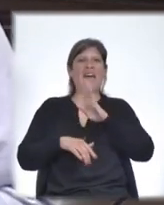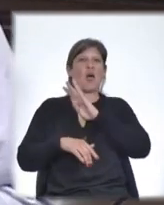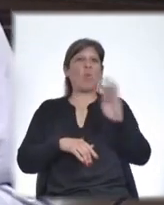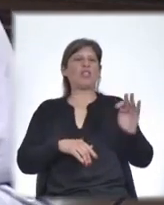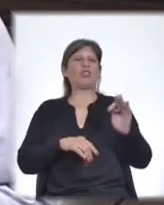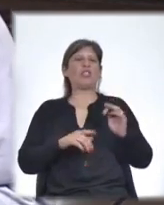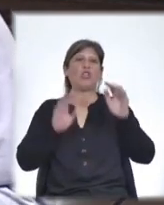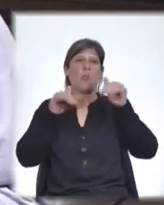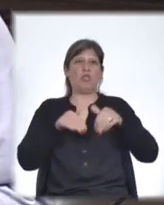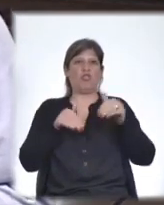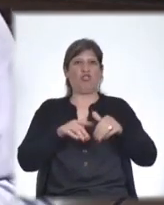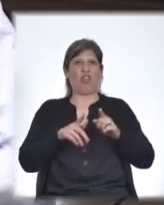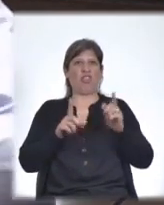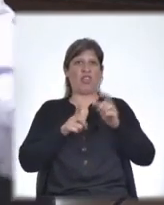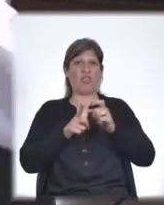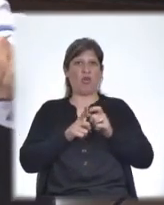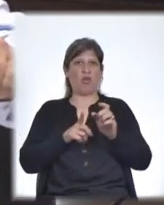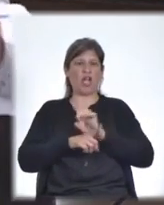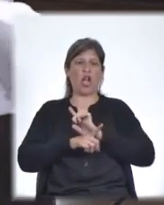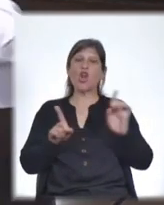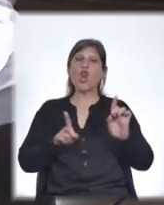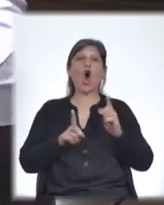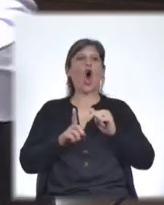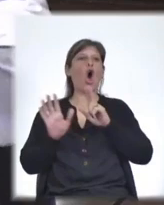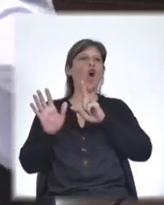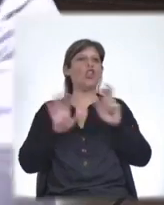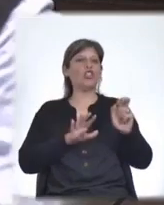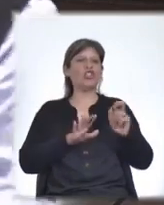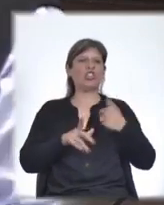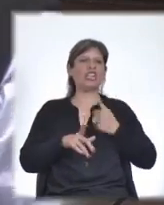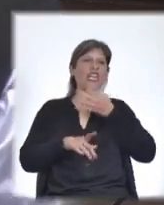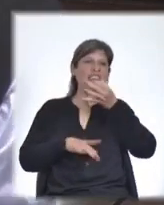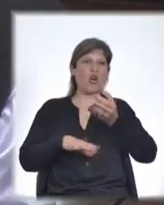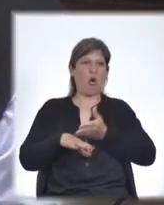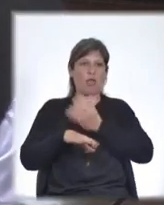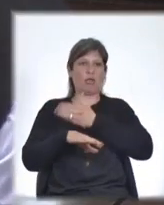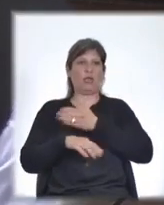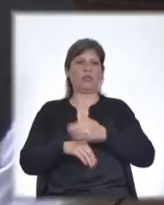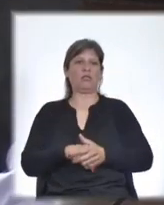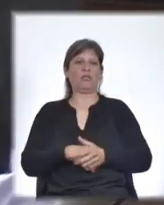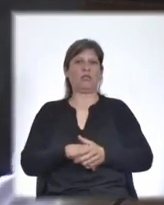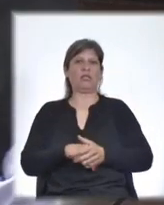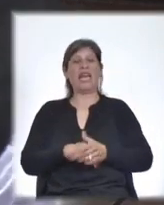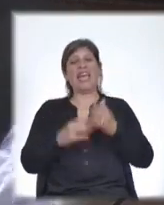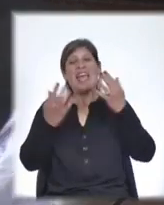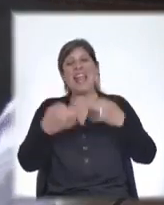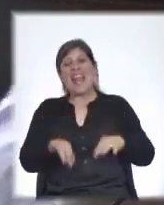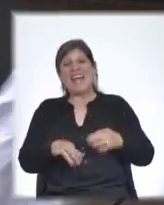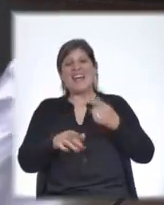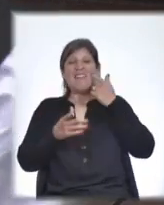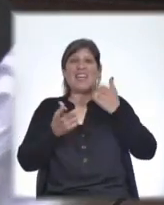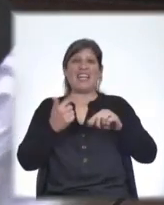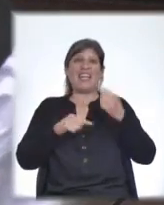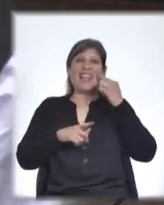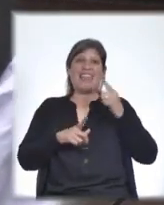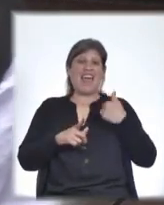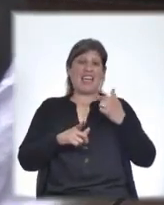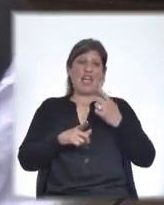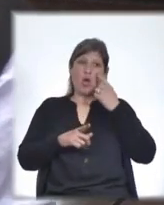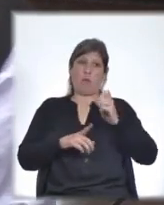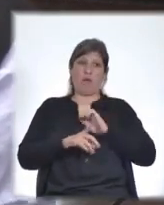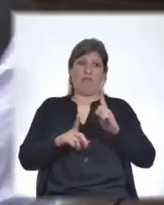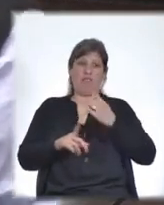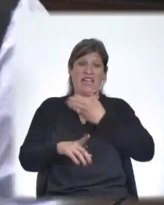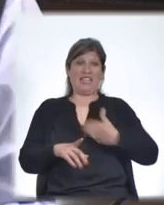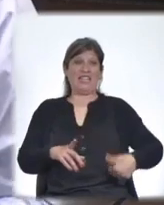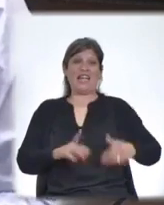millones de dólares, no los 800 que se acaban de hacer referencia. En realidad, la previsión del gobierno es que